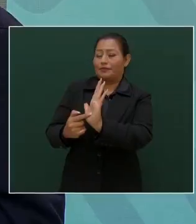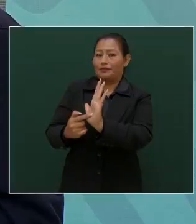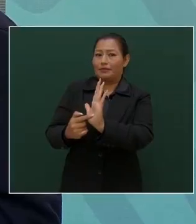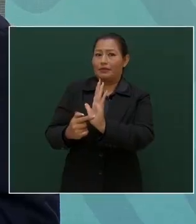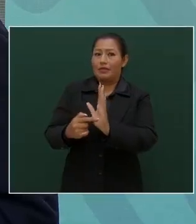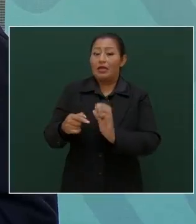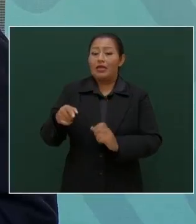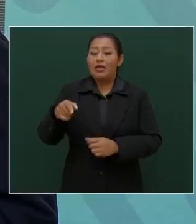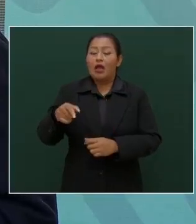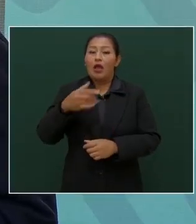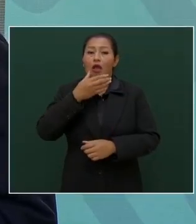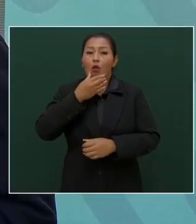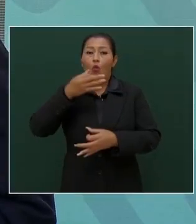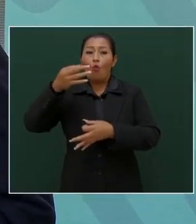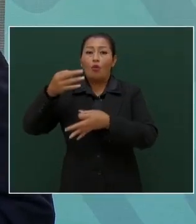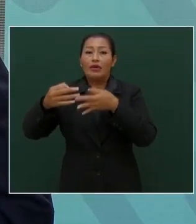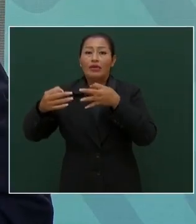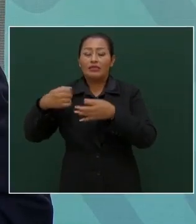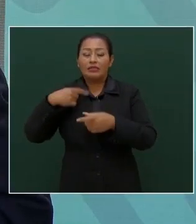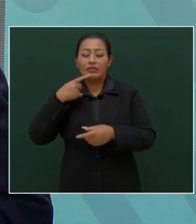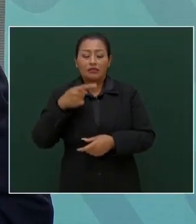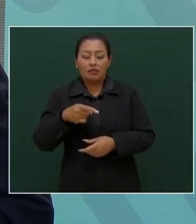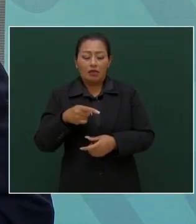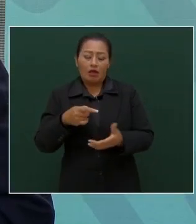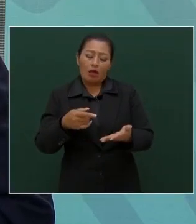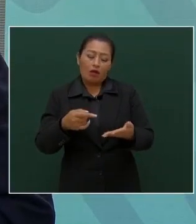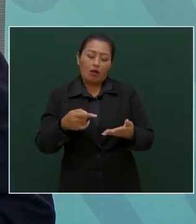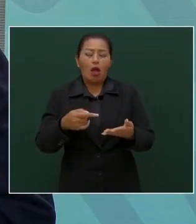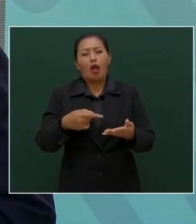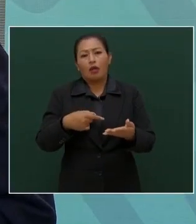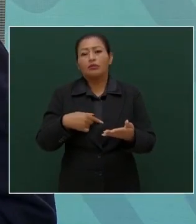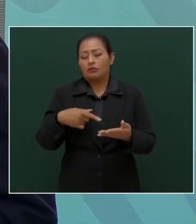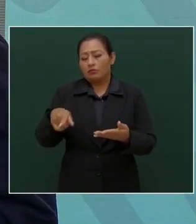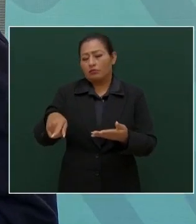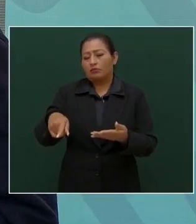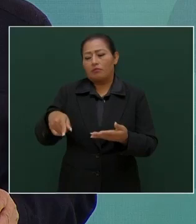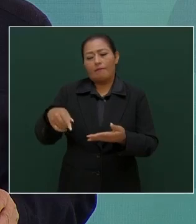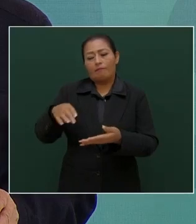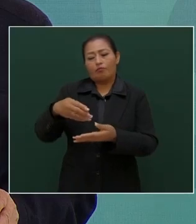el juez ordena que se liberen.